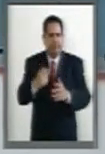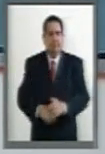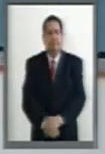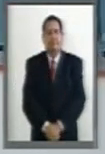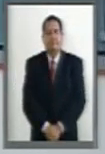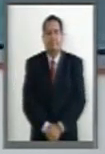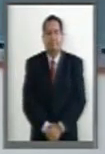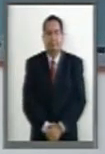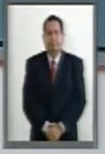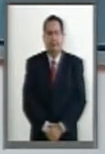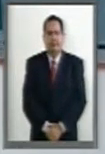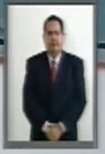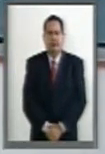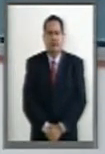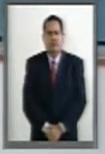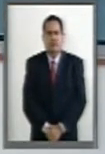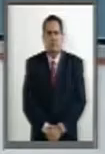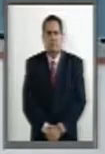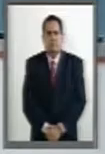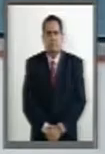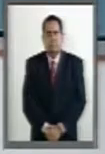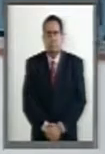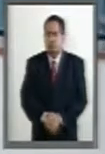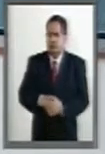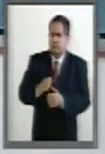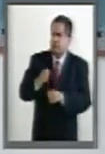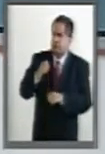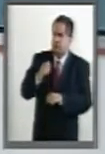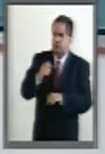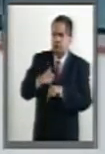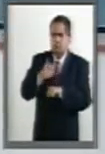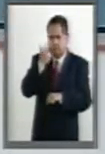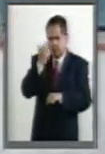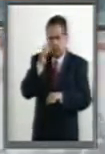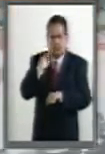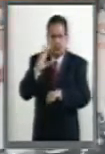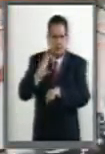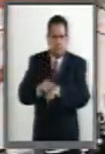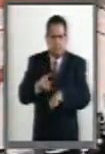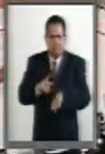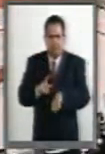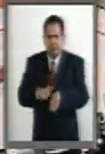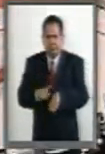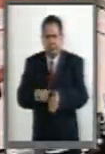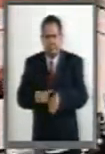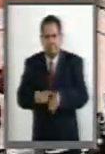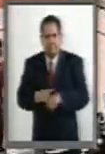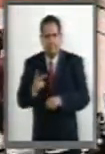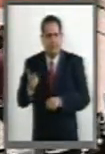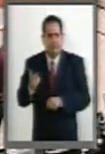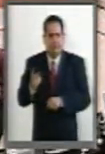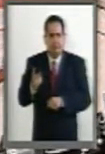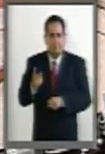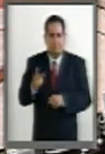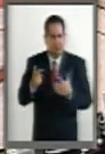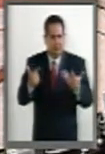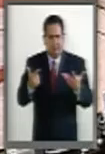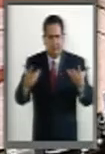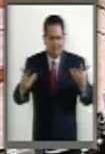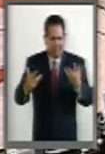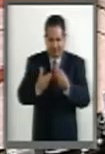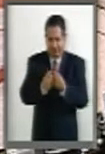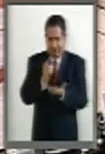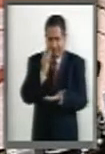senadora presidenta, quisiera pedir su anuencia para procesar tiempo y abarcar los 7 artículos en una